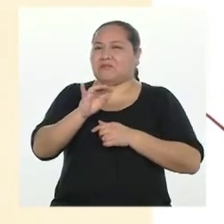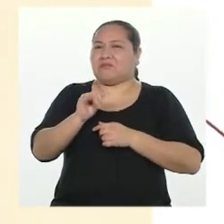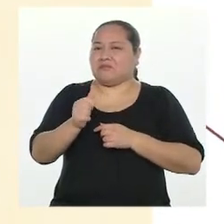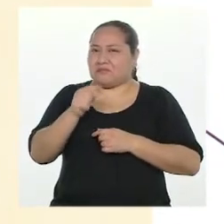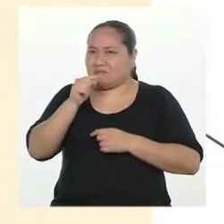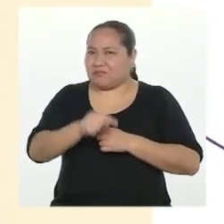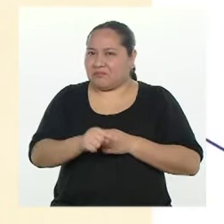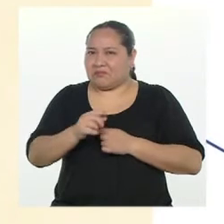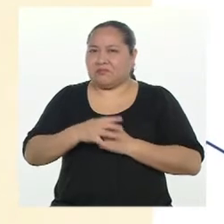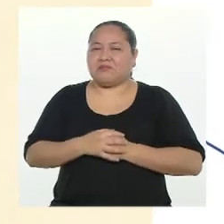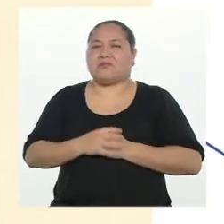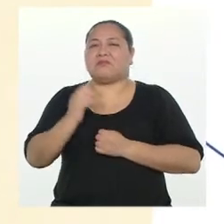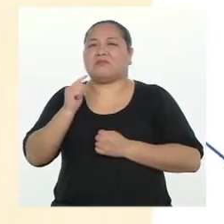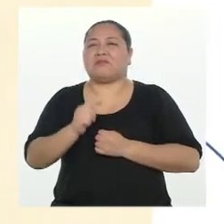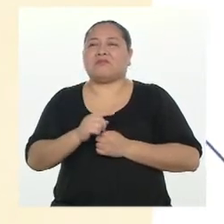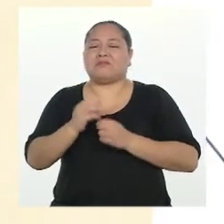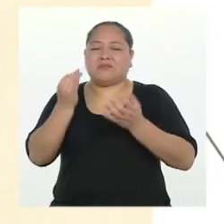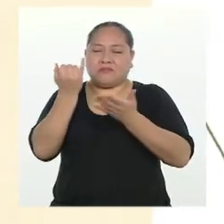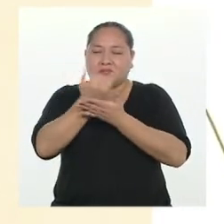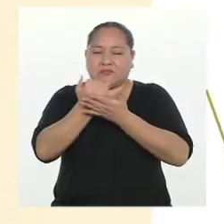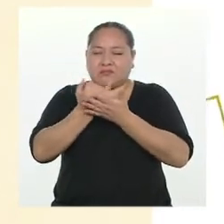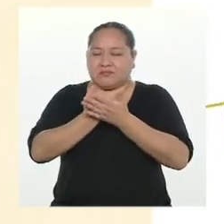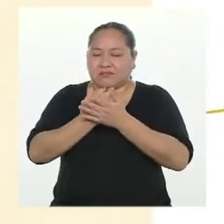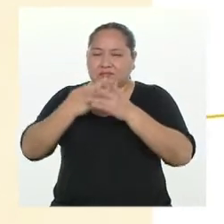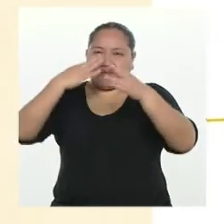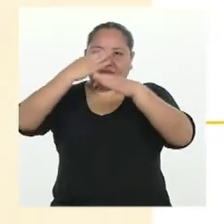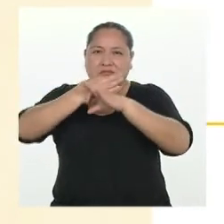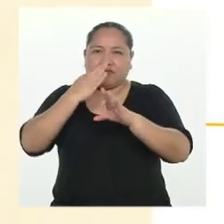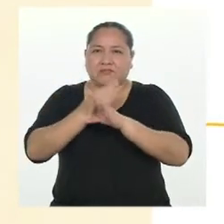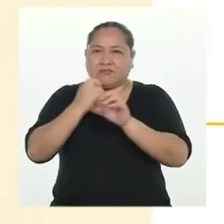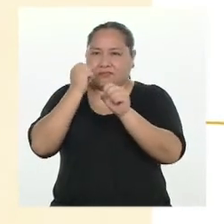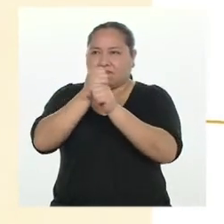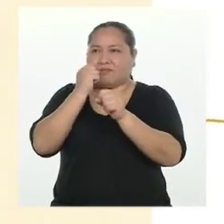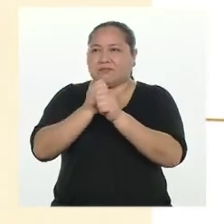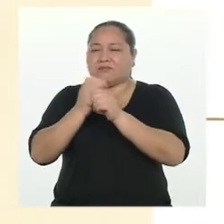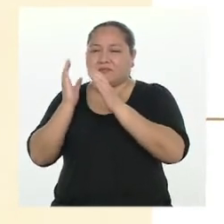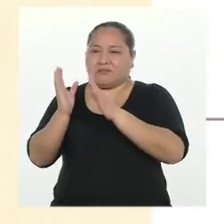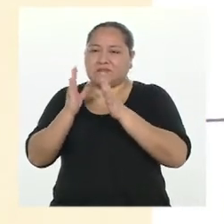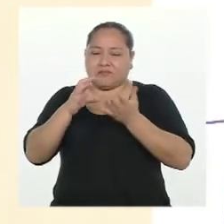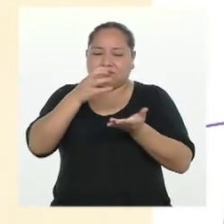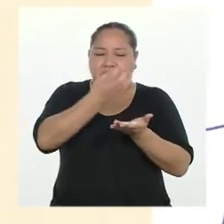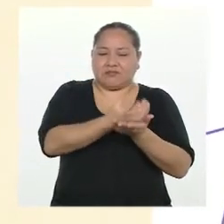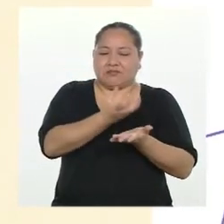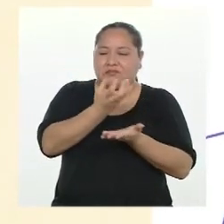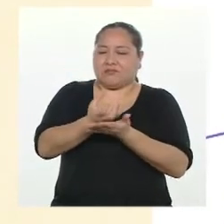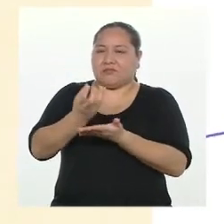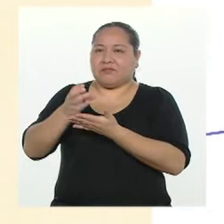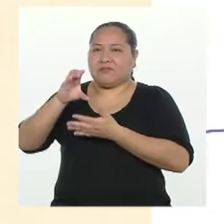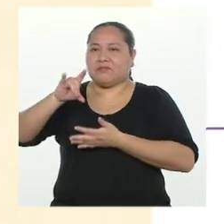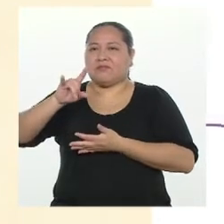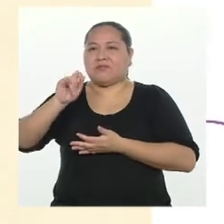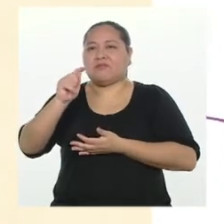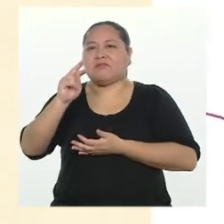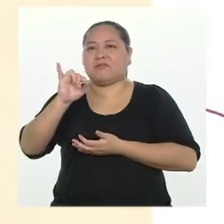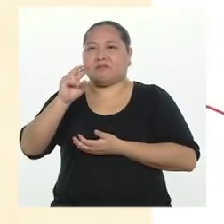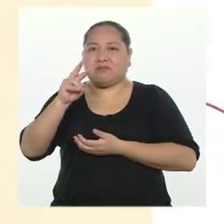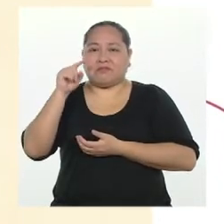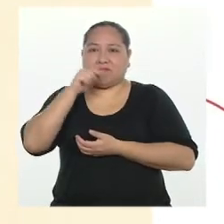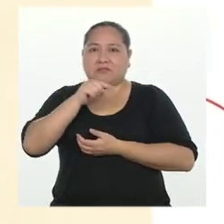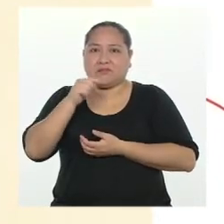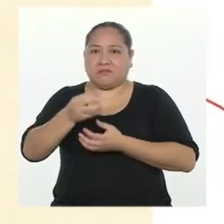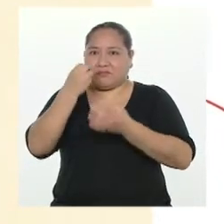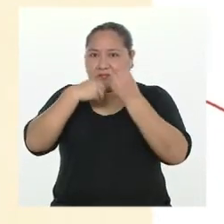A partir de ello, diseñamos la estrategia. Preparamos cultivos con nutrientes para las bacterias